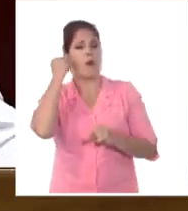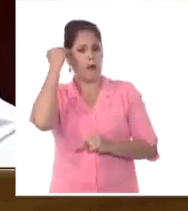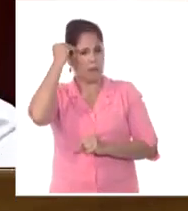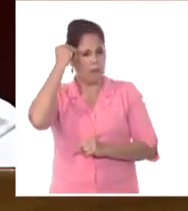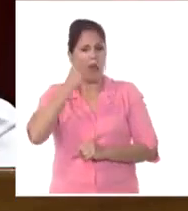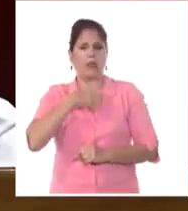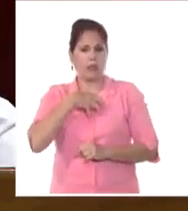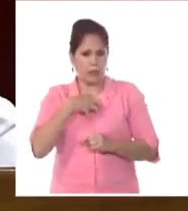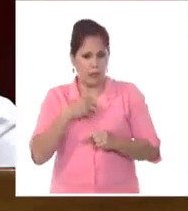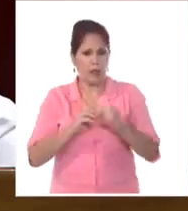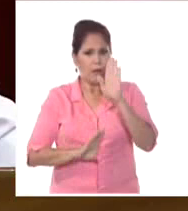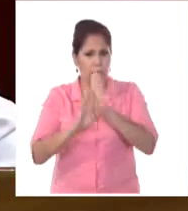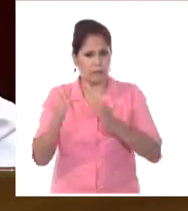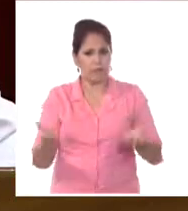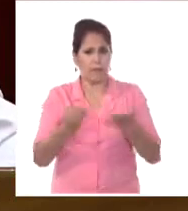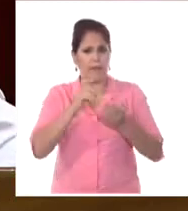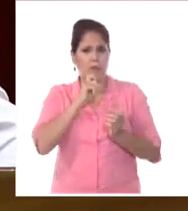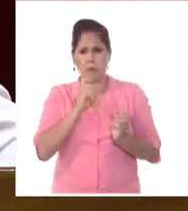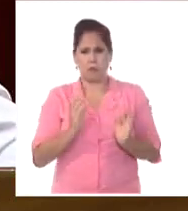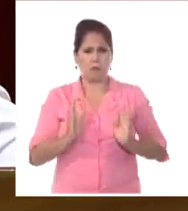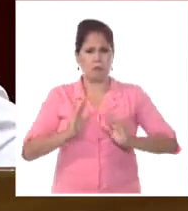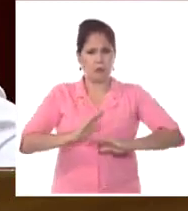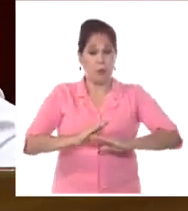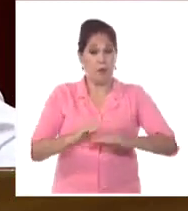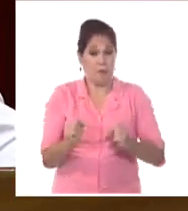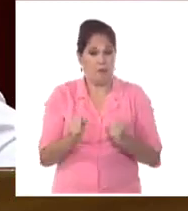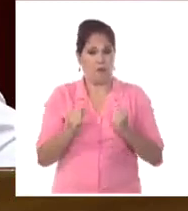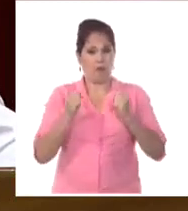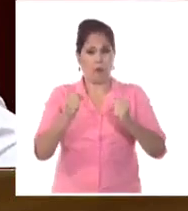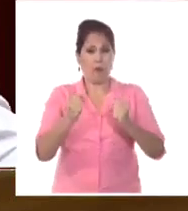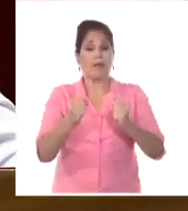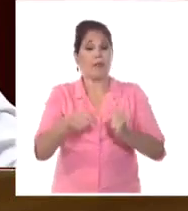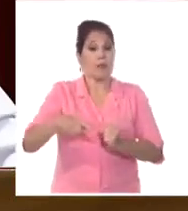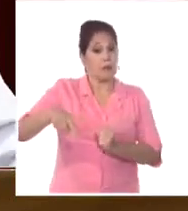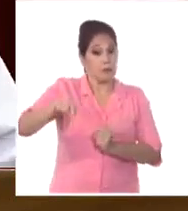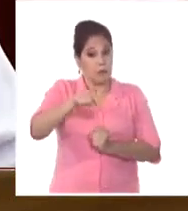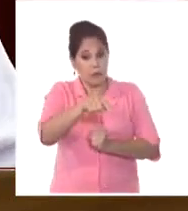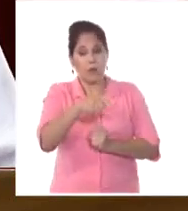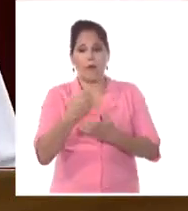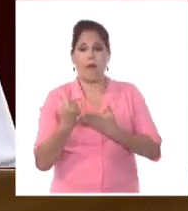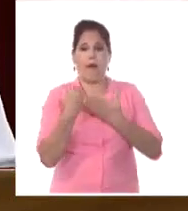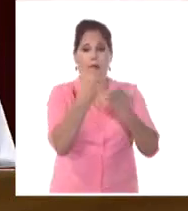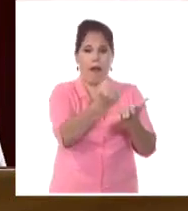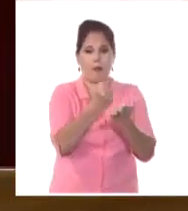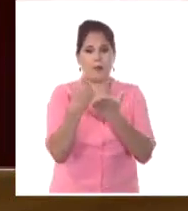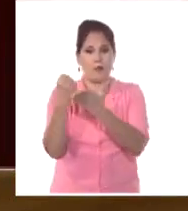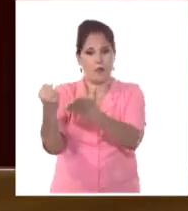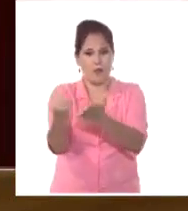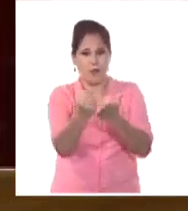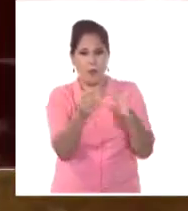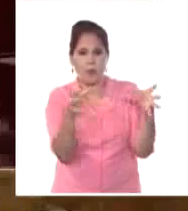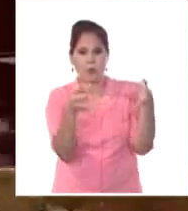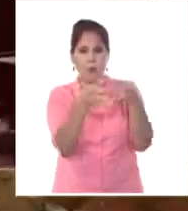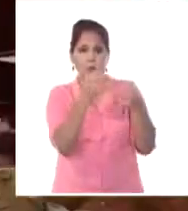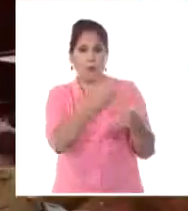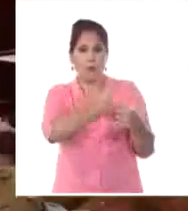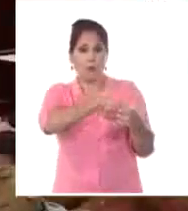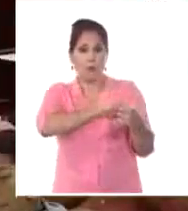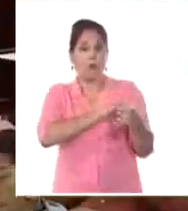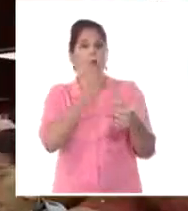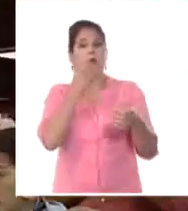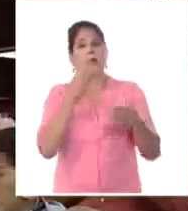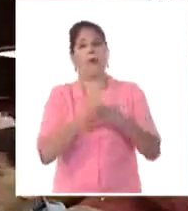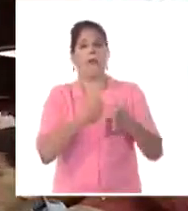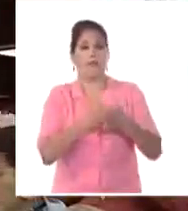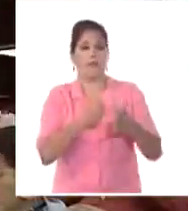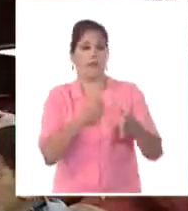crecerse ante las dificultades y a fuerza de voluntad, solidaridad y unidad pudimos